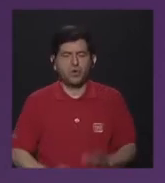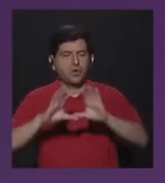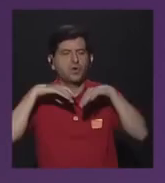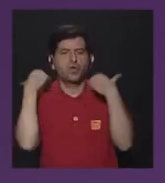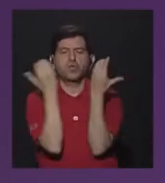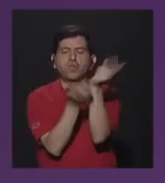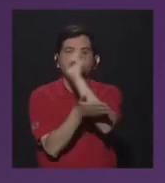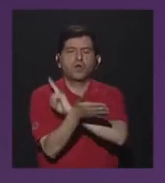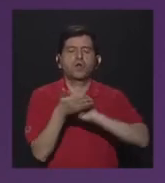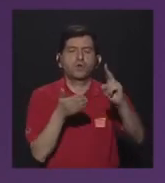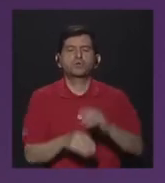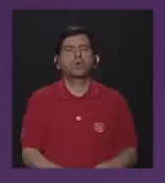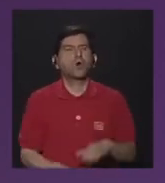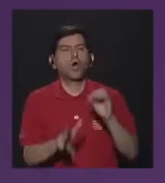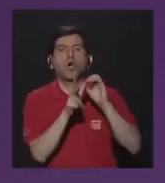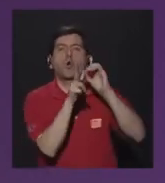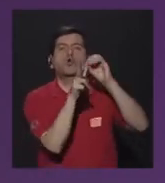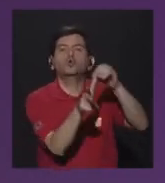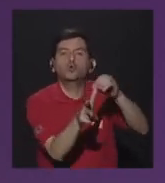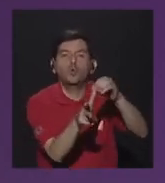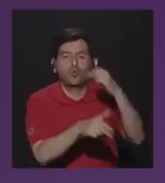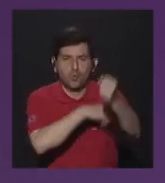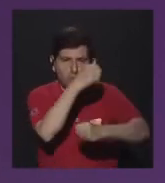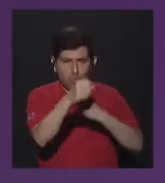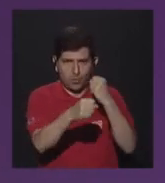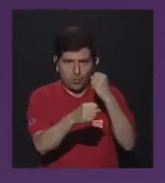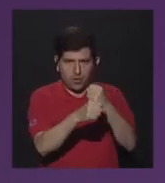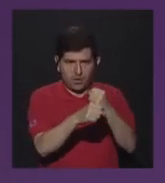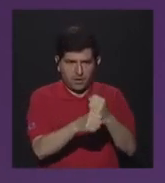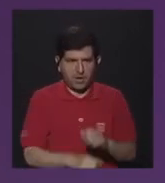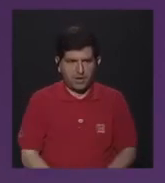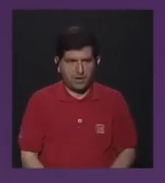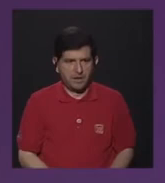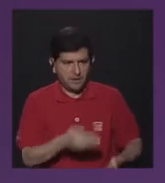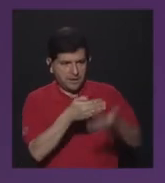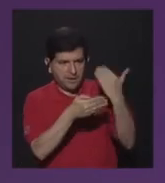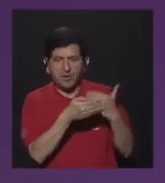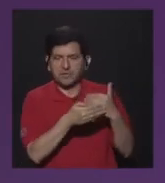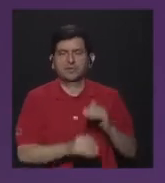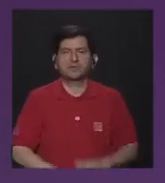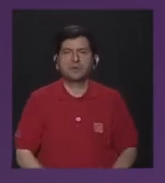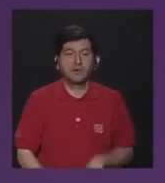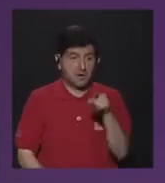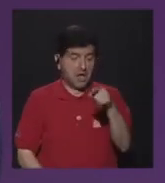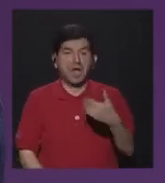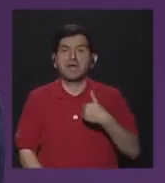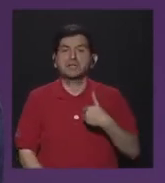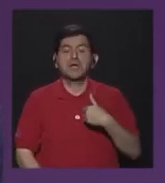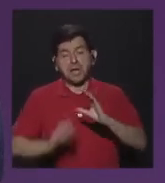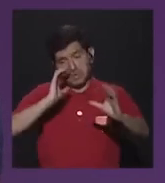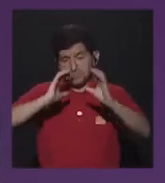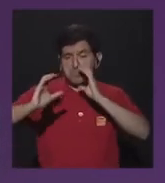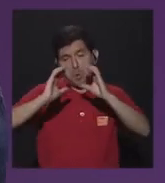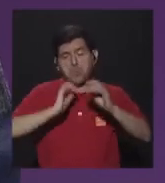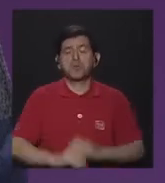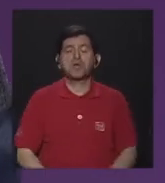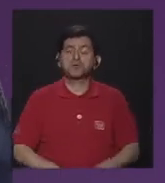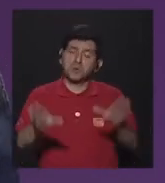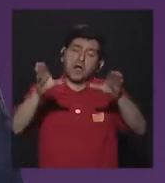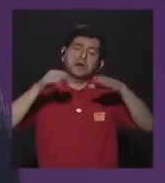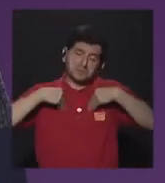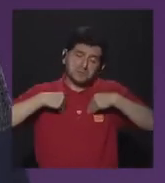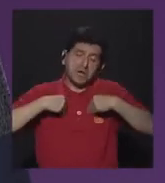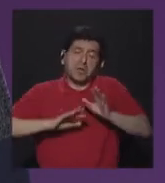universitario en octubre del 16 y ahí quedó recibimos comunicación han recibido